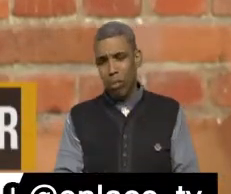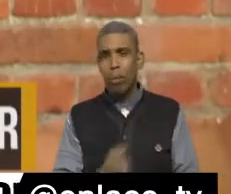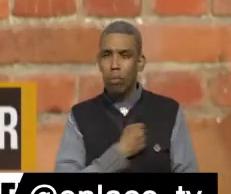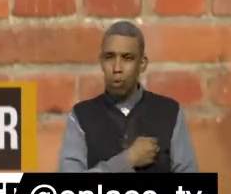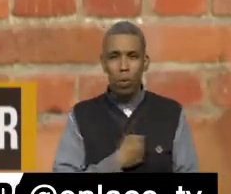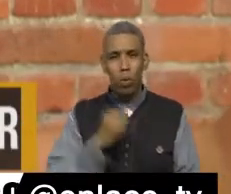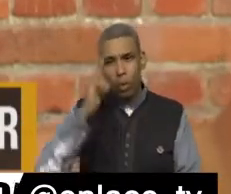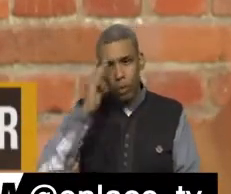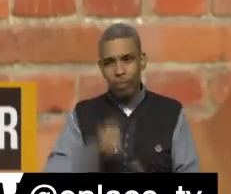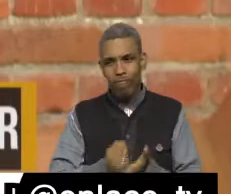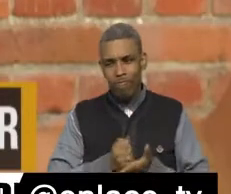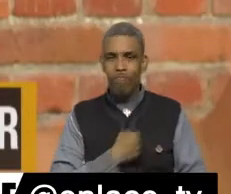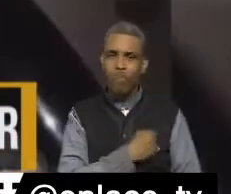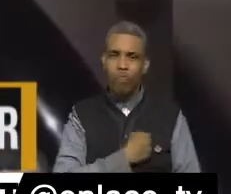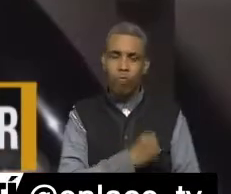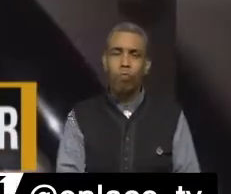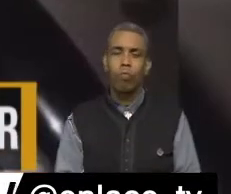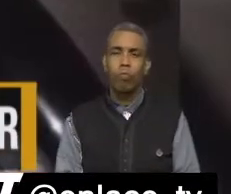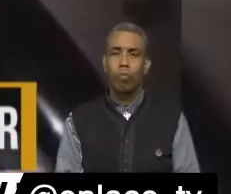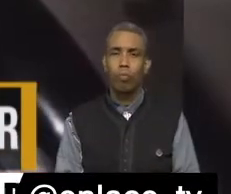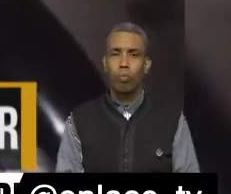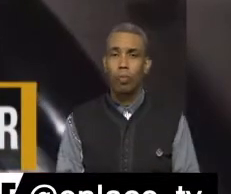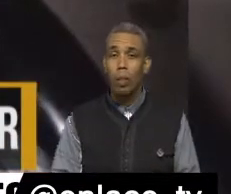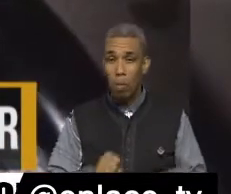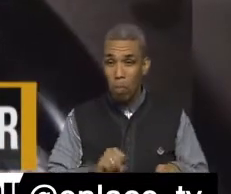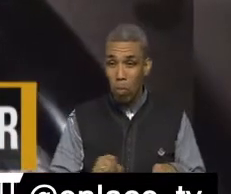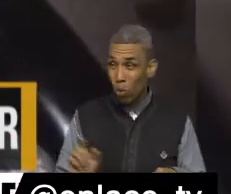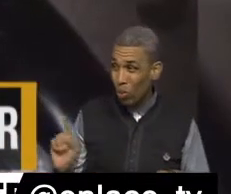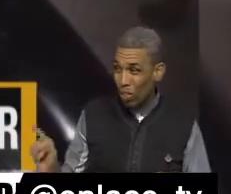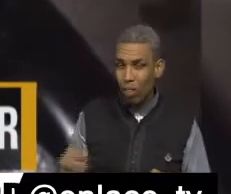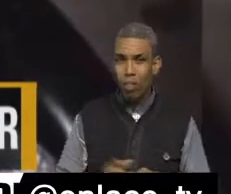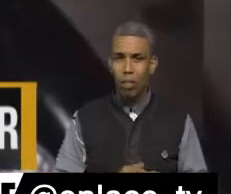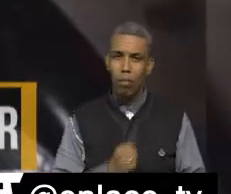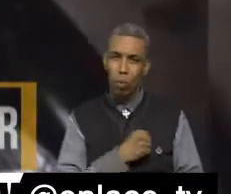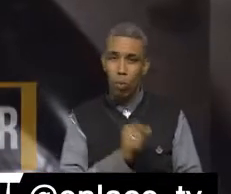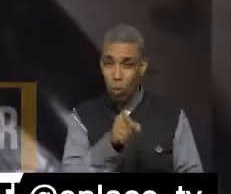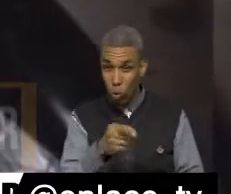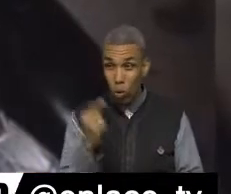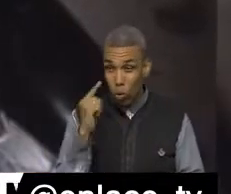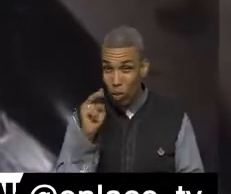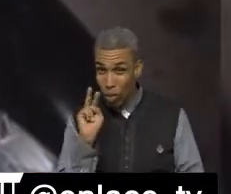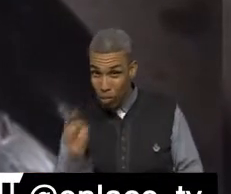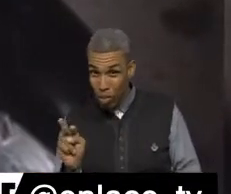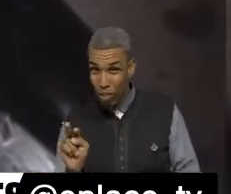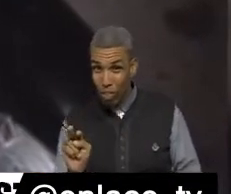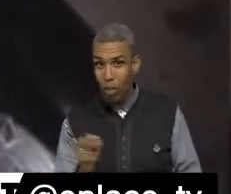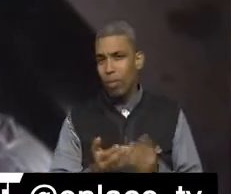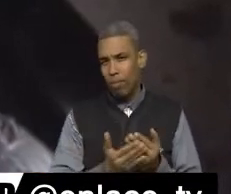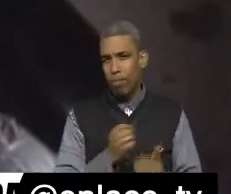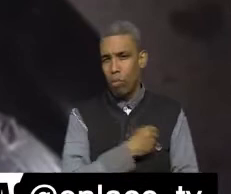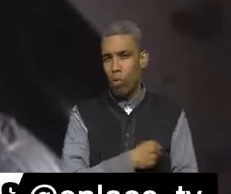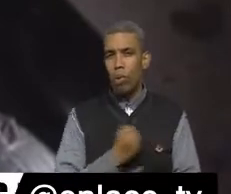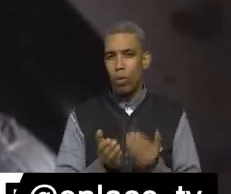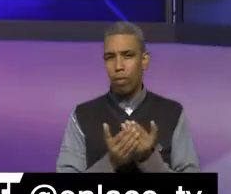colaboración de las autoridades frente a esto. La propietaria pidió a la comunidad informarse y saber el paradero de su motocicleta.